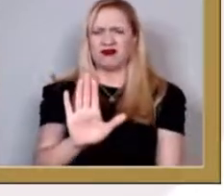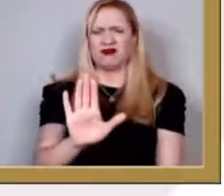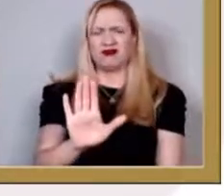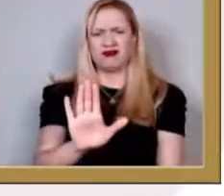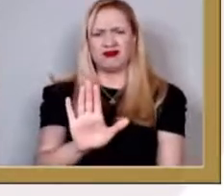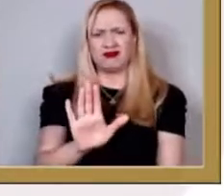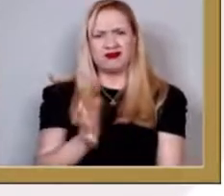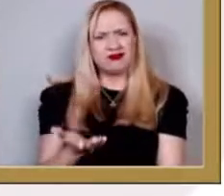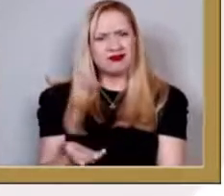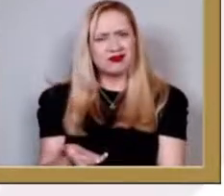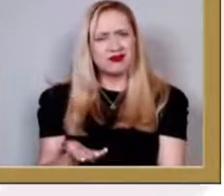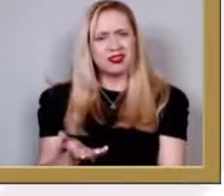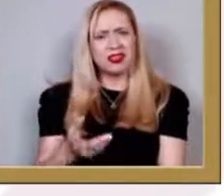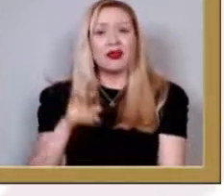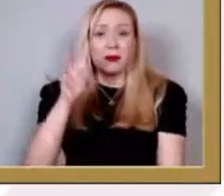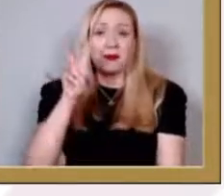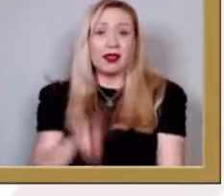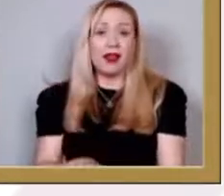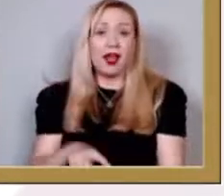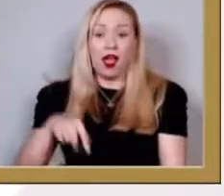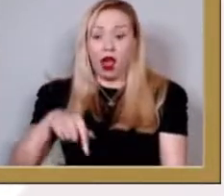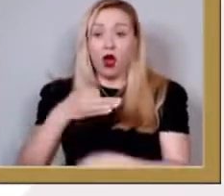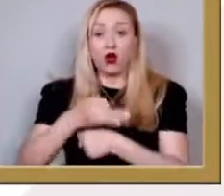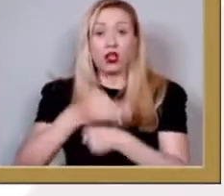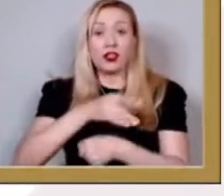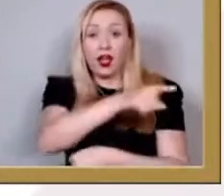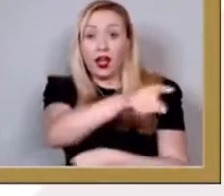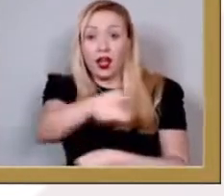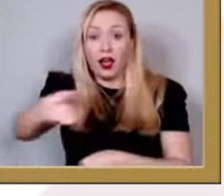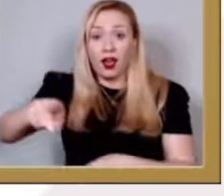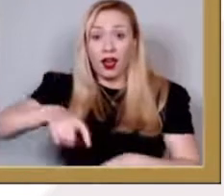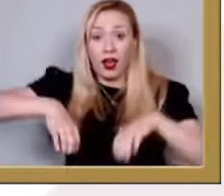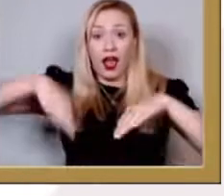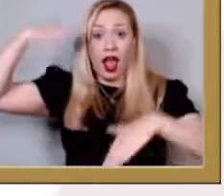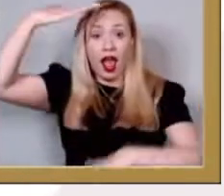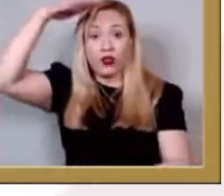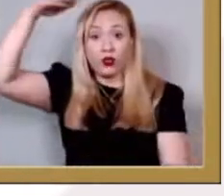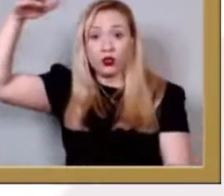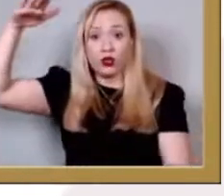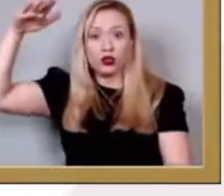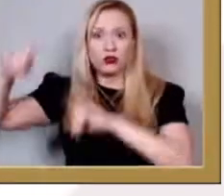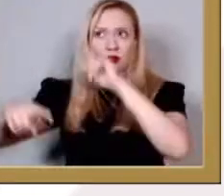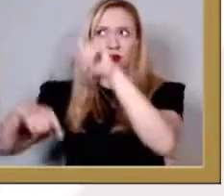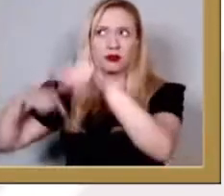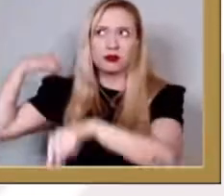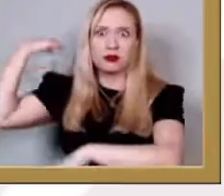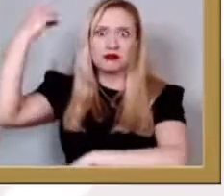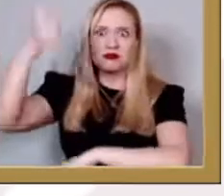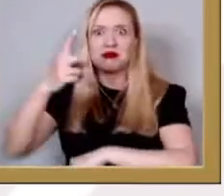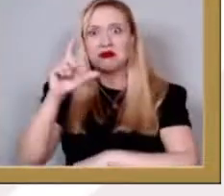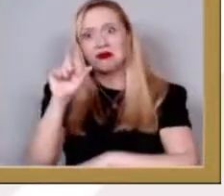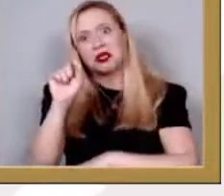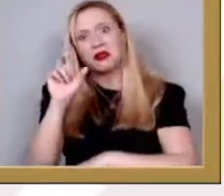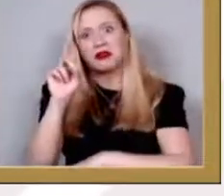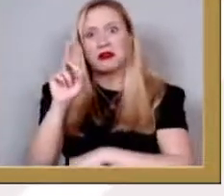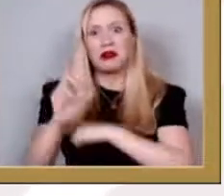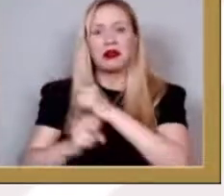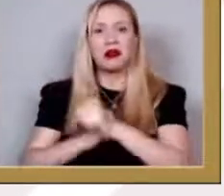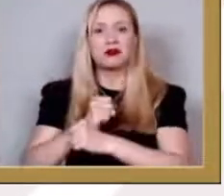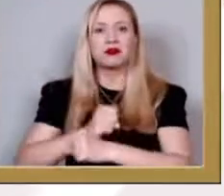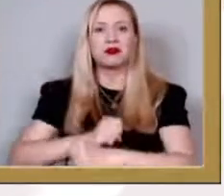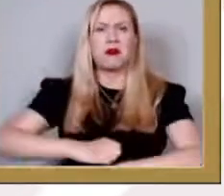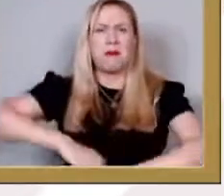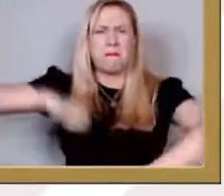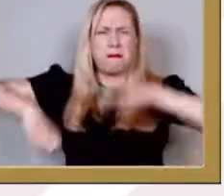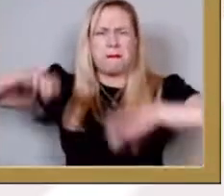será de aumento. Entonces, ellos, en cuanto más promuevan sus productos considerando a la vejez como enfermedad, ellos van